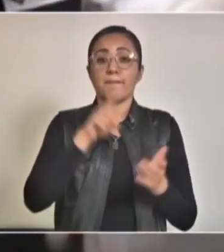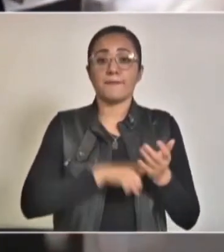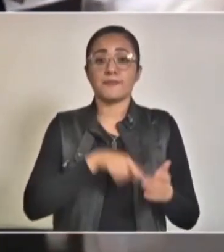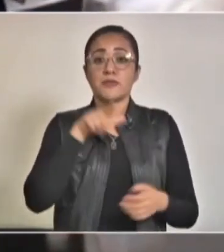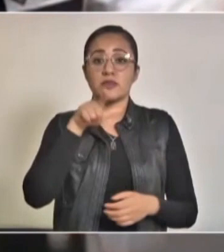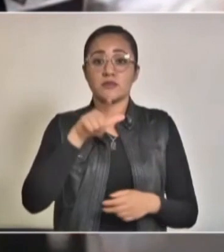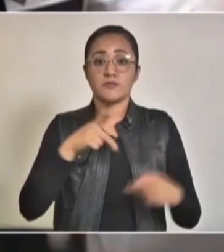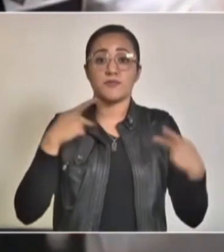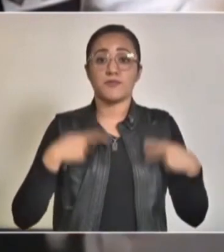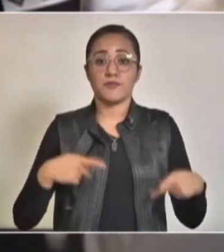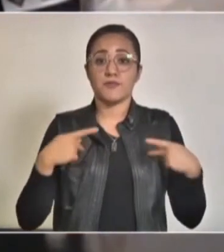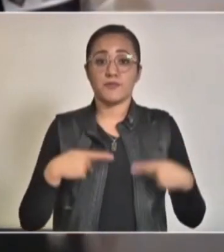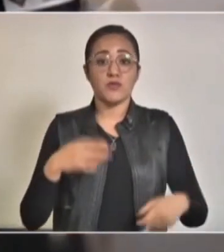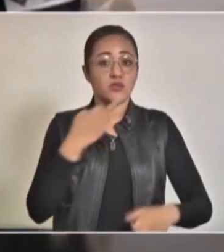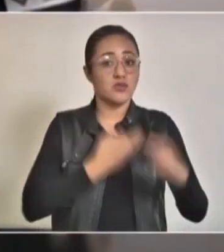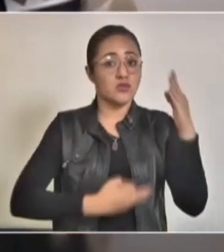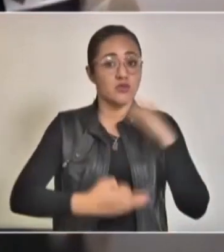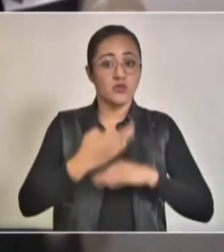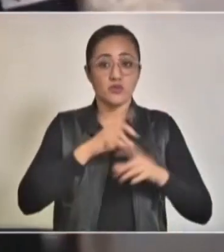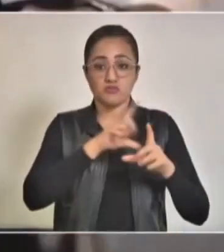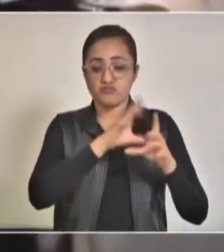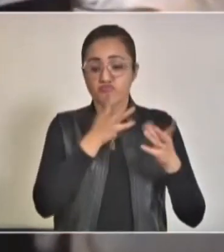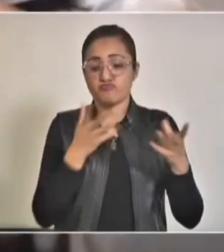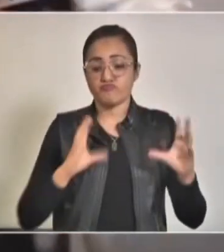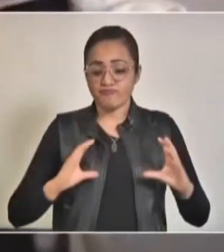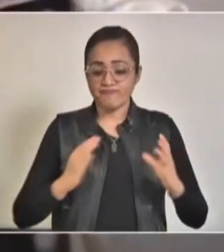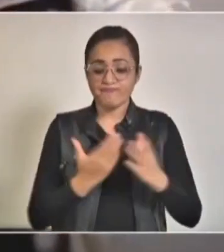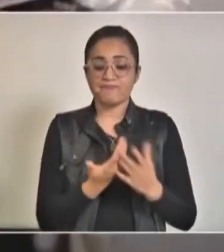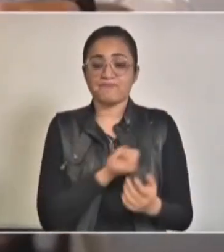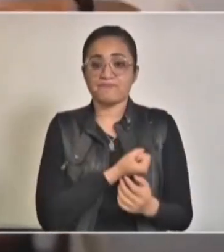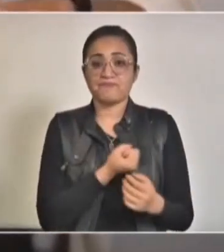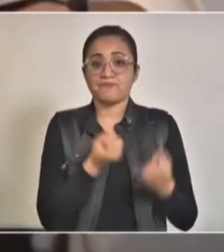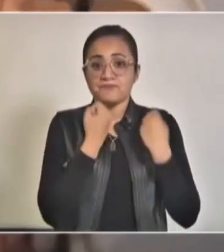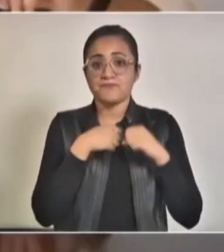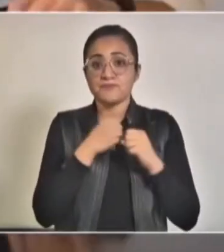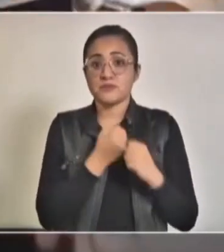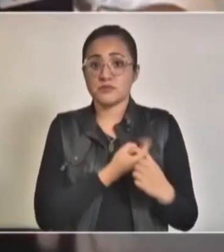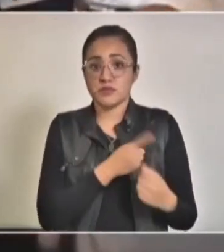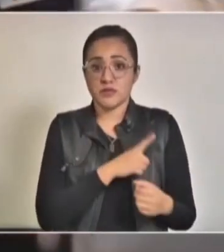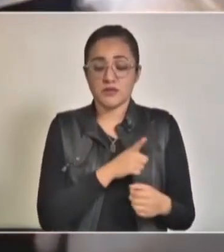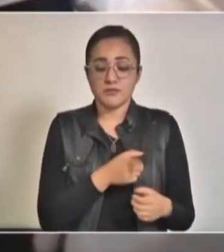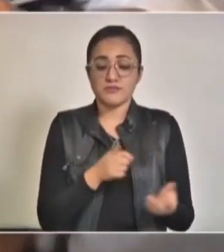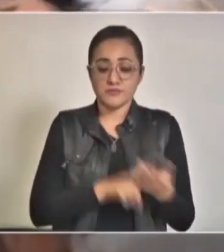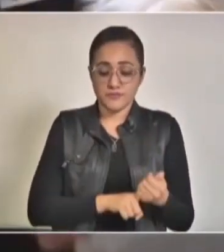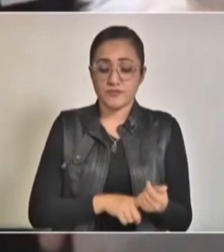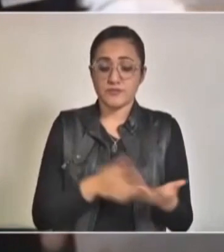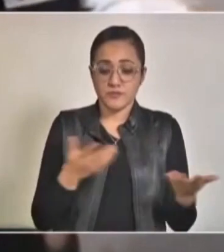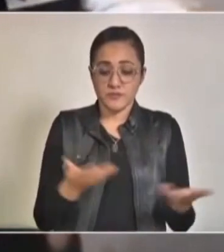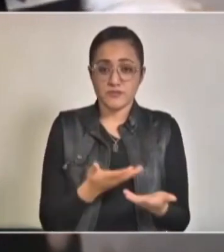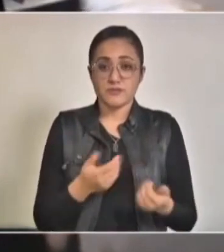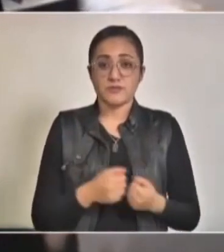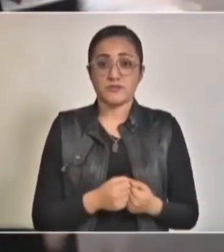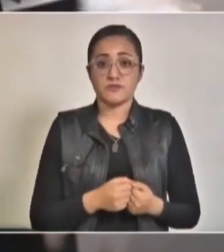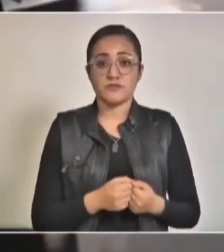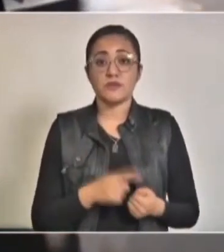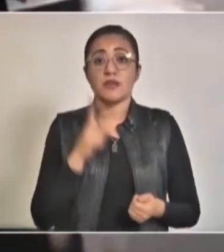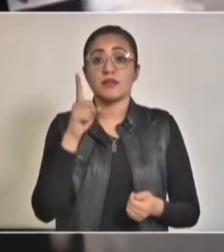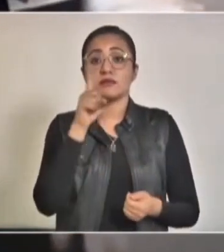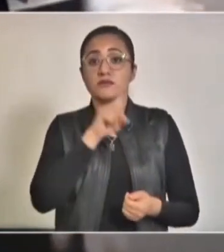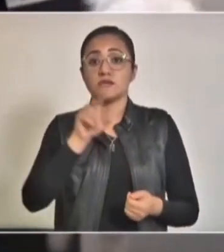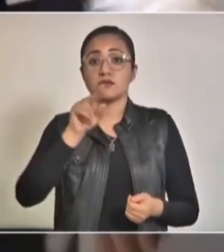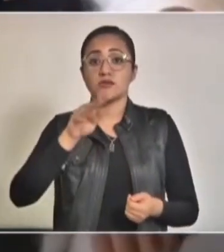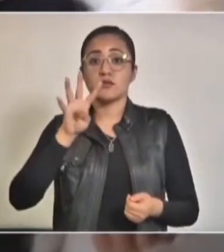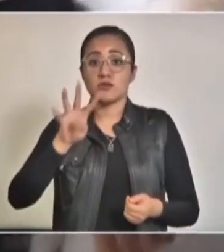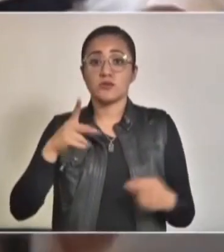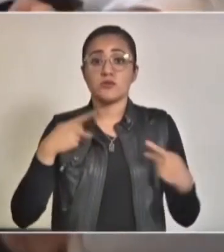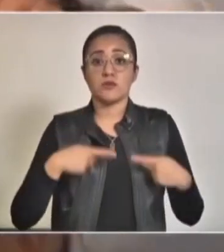1,017 pacientes en todo el sector, y dentro de estos 1,017 tenemos que